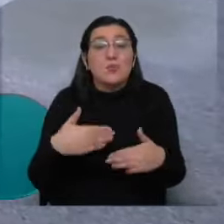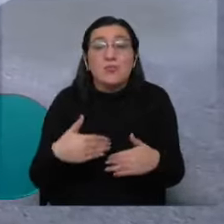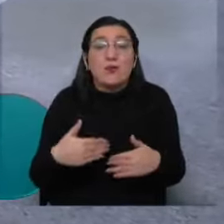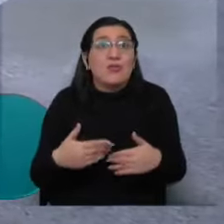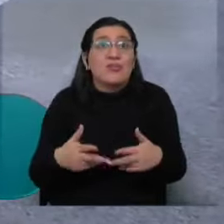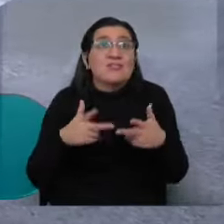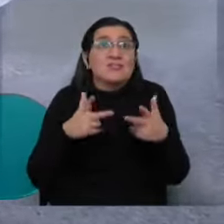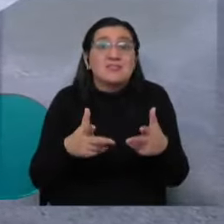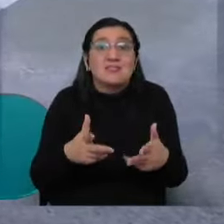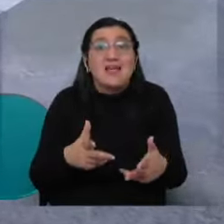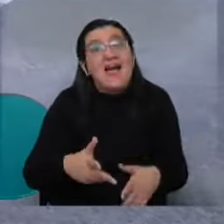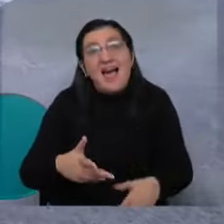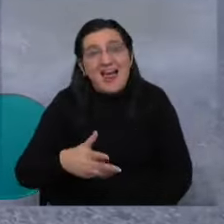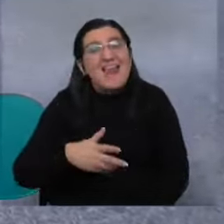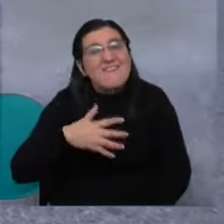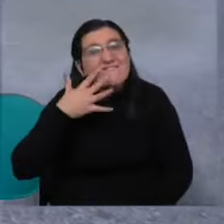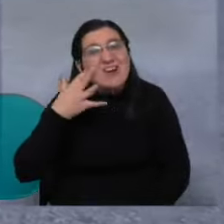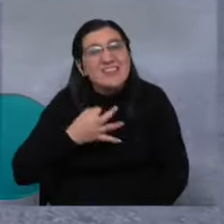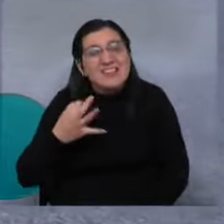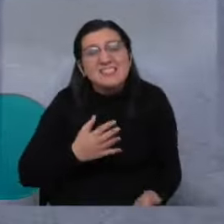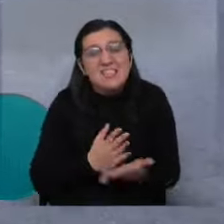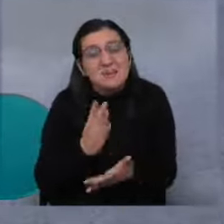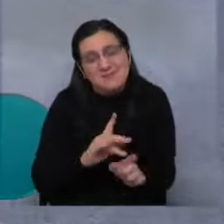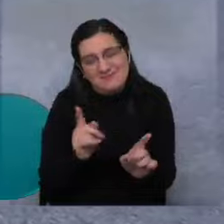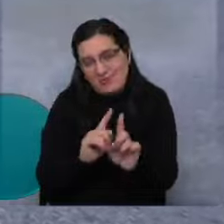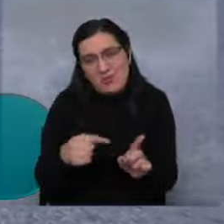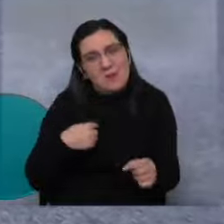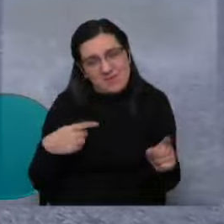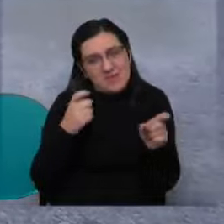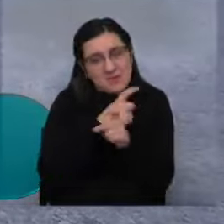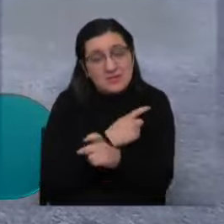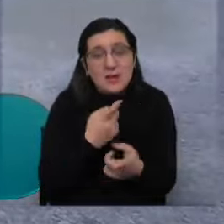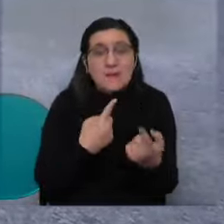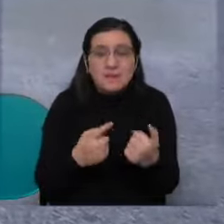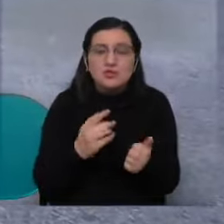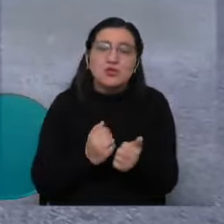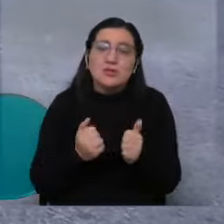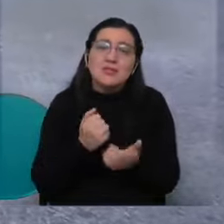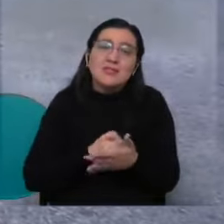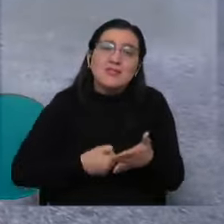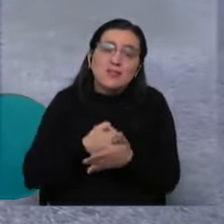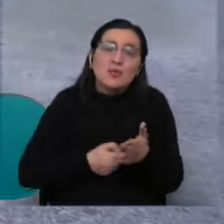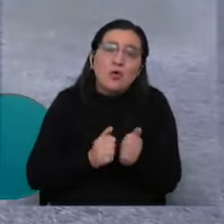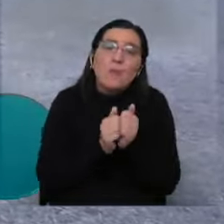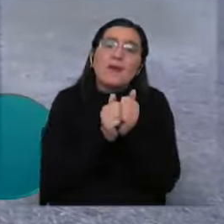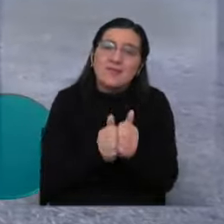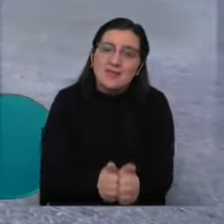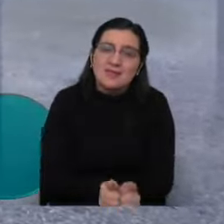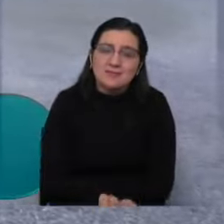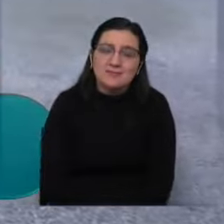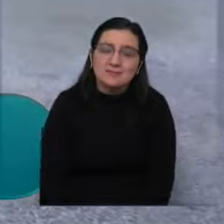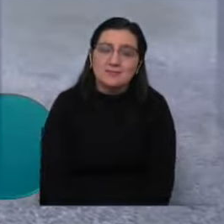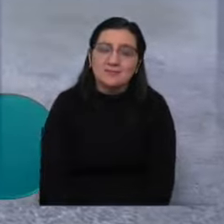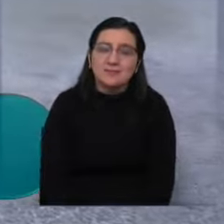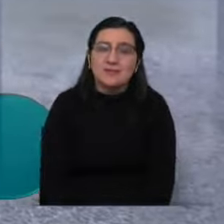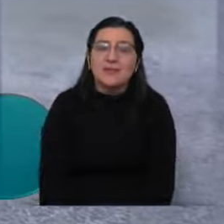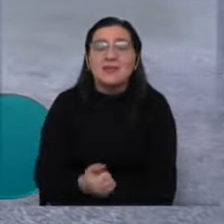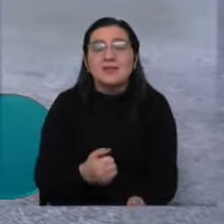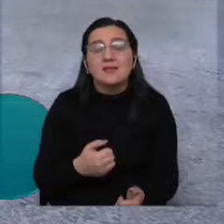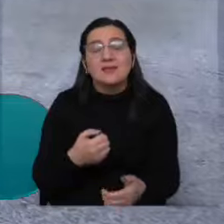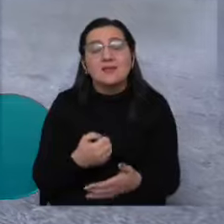no soy claro me cuesta mucho eso viste pero pero trato de acompañar Marcelo Sí trato de de ser muy compañero